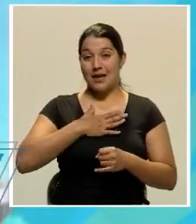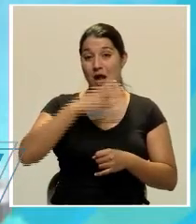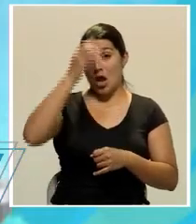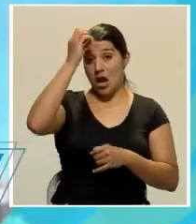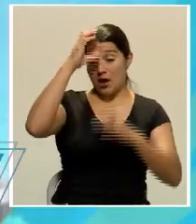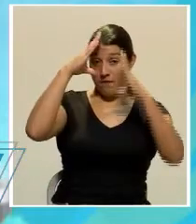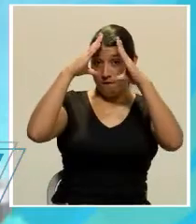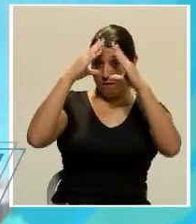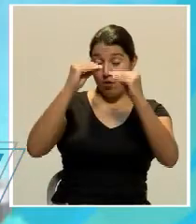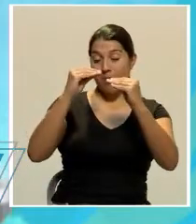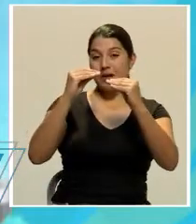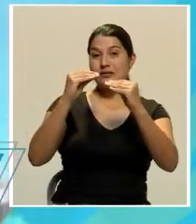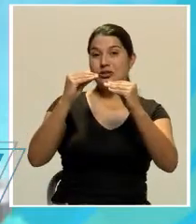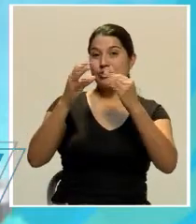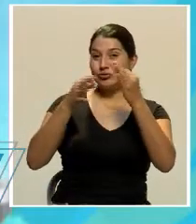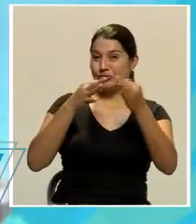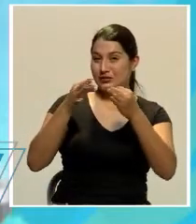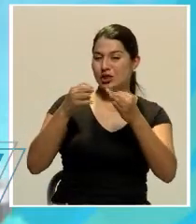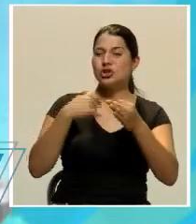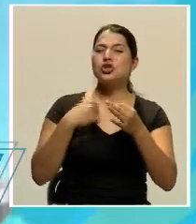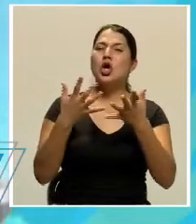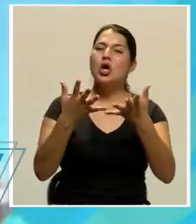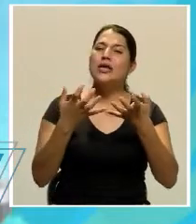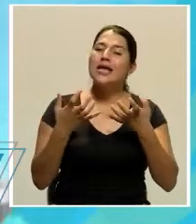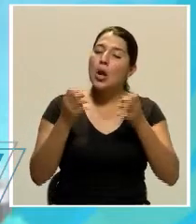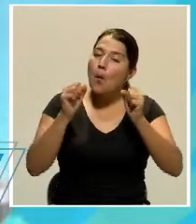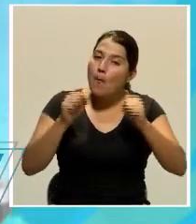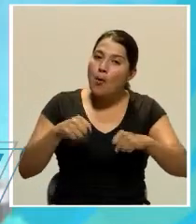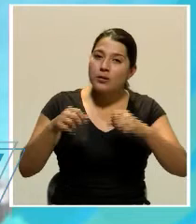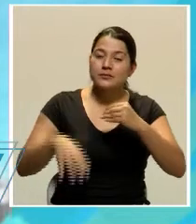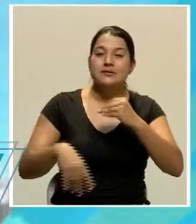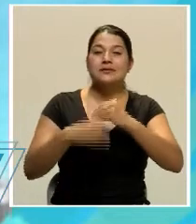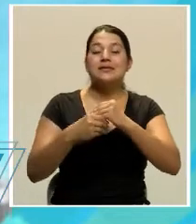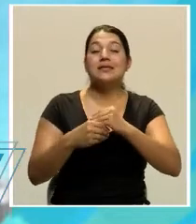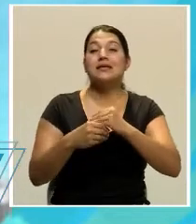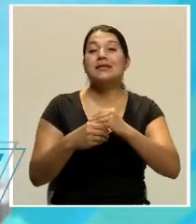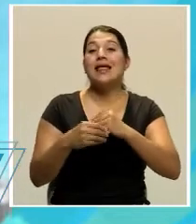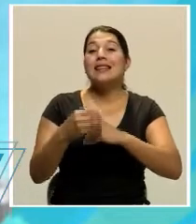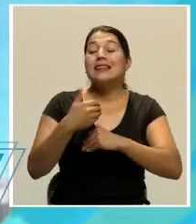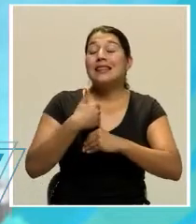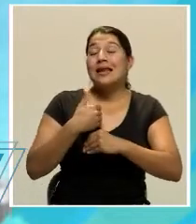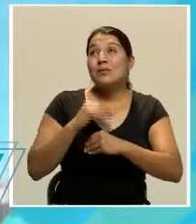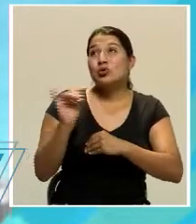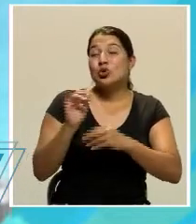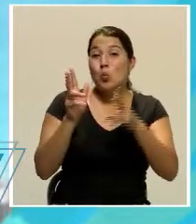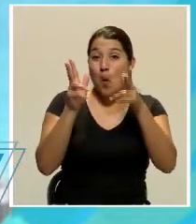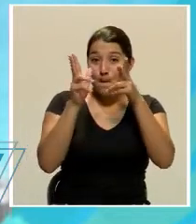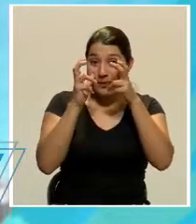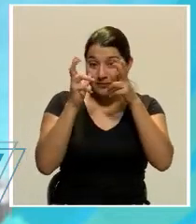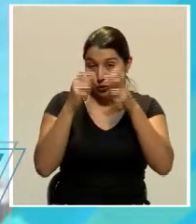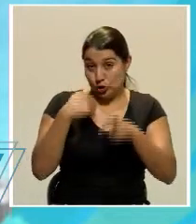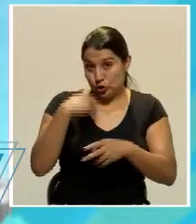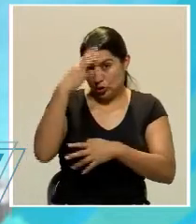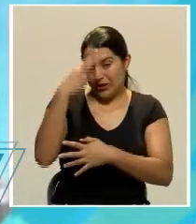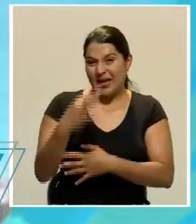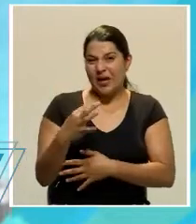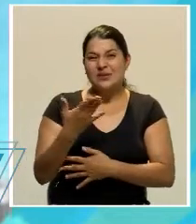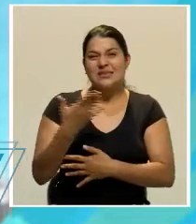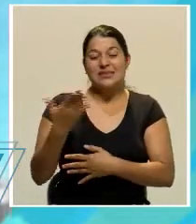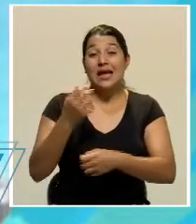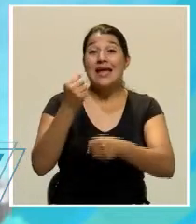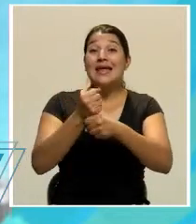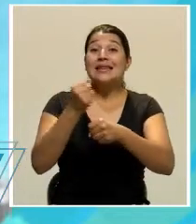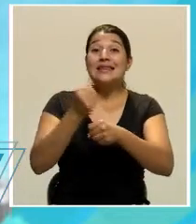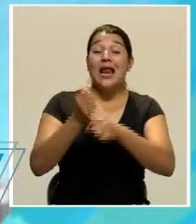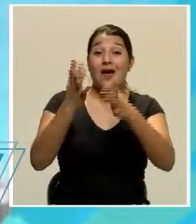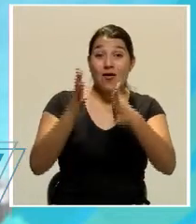de información fáctica, quisiera tal vez añadir que hay una percepción, creo yo, de que los trabajadores